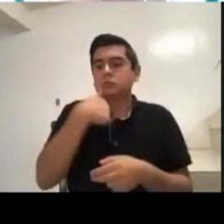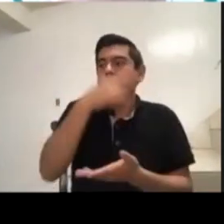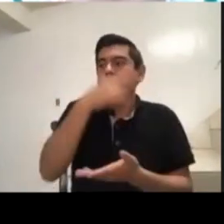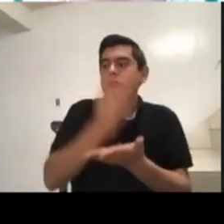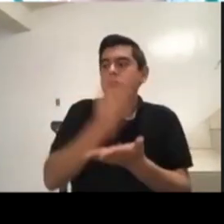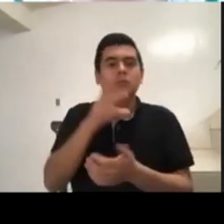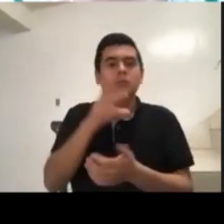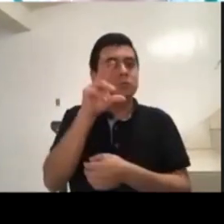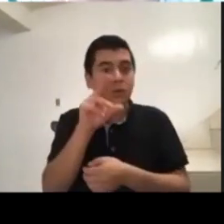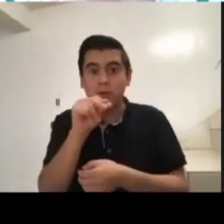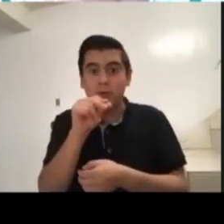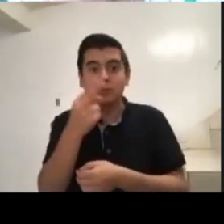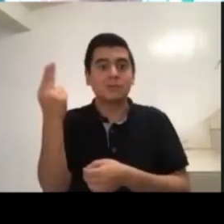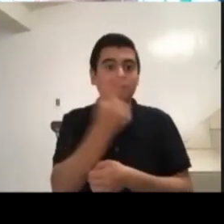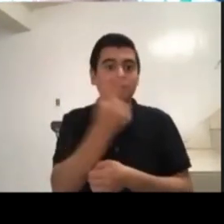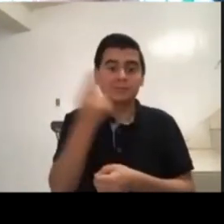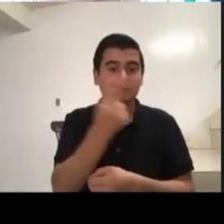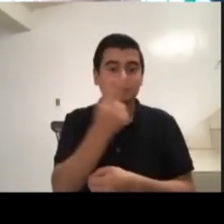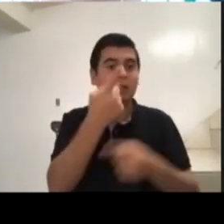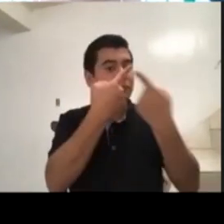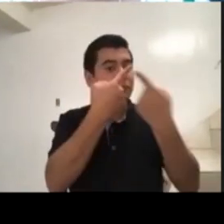los niños entre ellos son